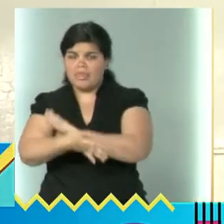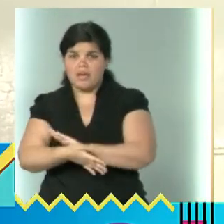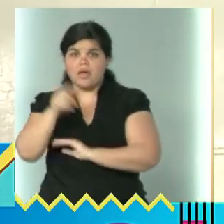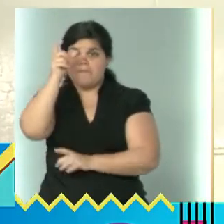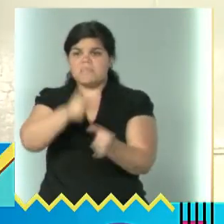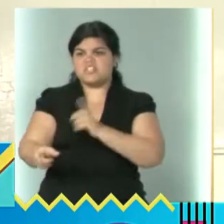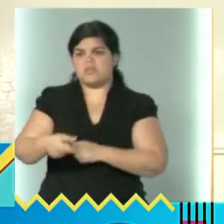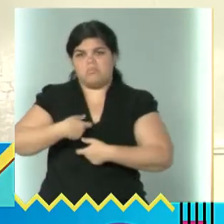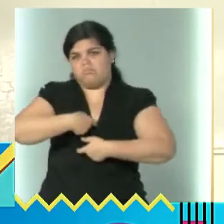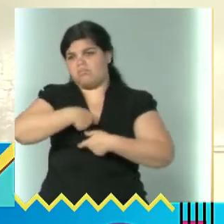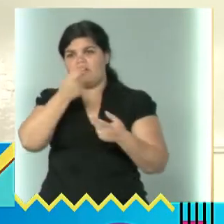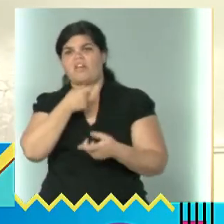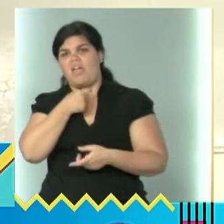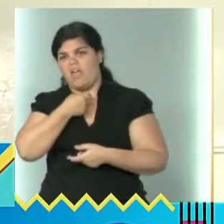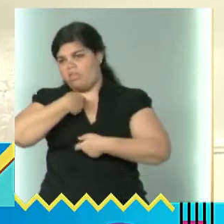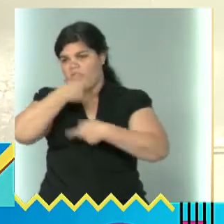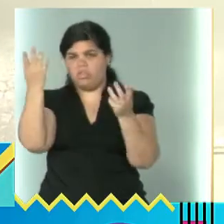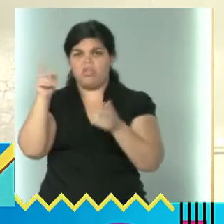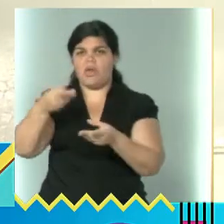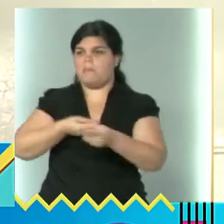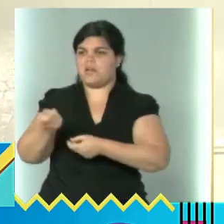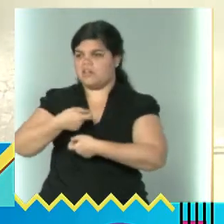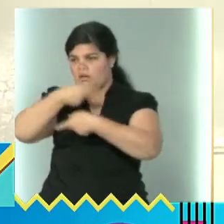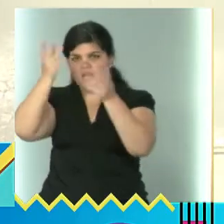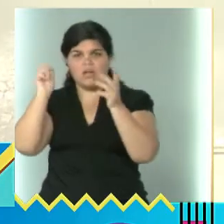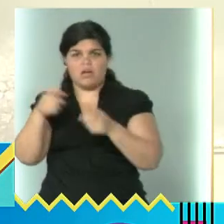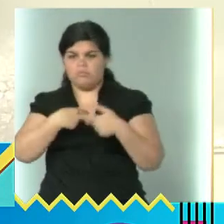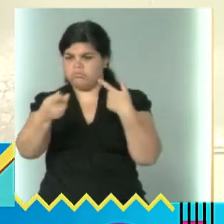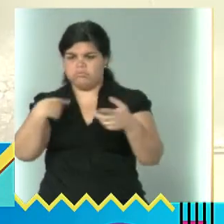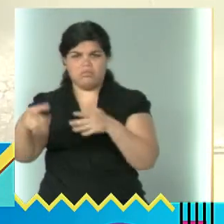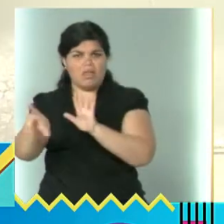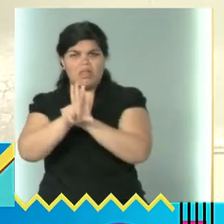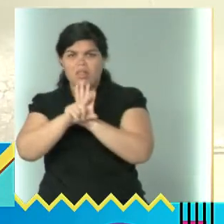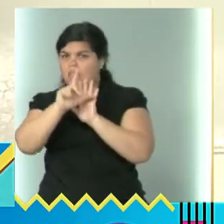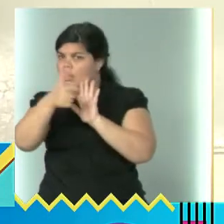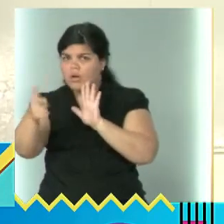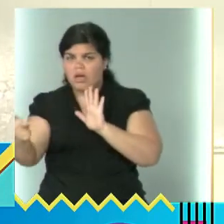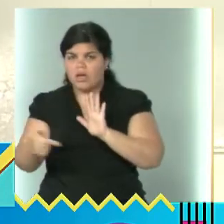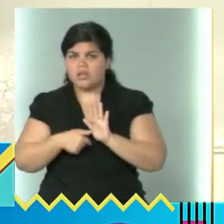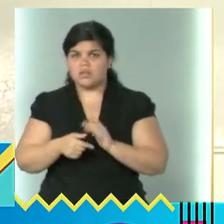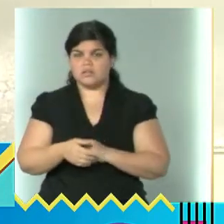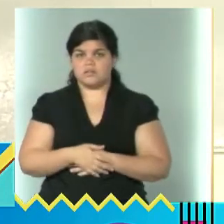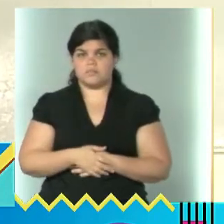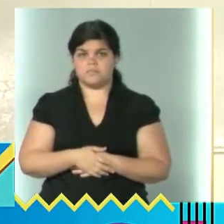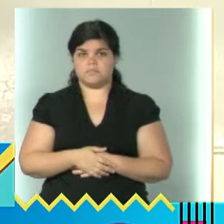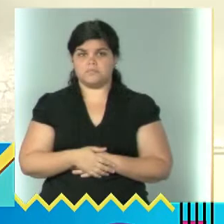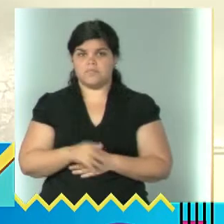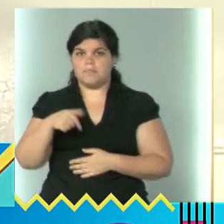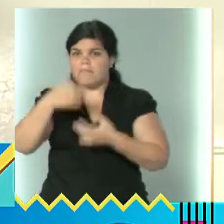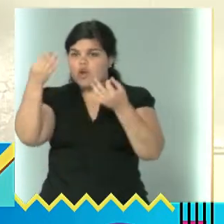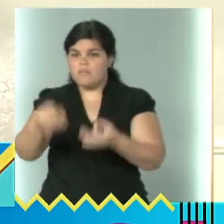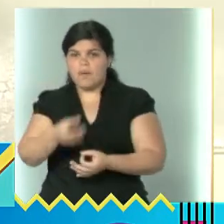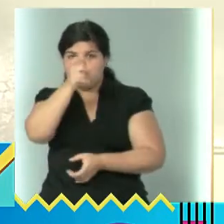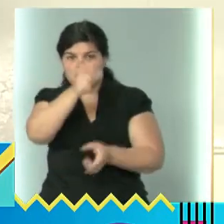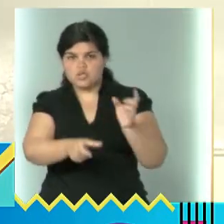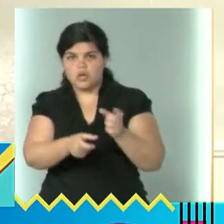porque quiere y la empresa puede hacer lo que quiere por su lado, siempre y cuando lo tenga más o menos a la vista del usuario, y nunca está más o menos a la vista, sino